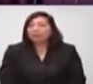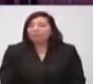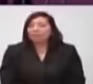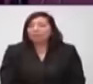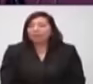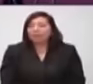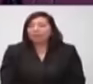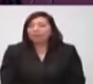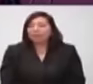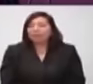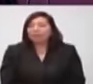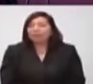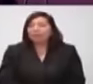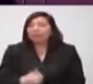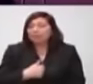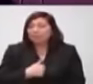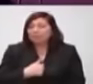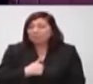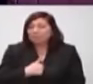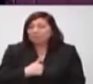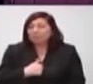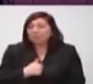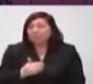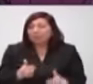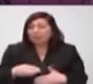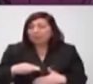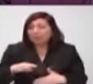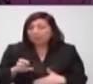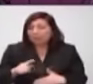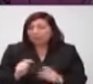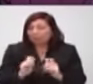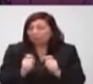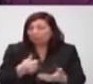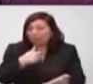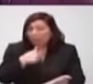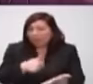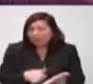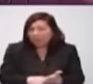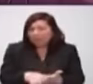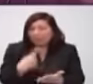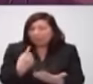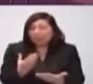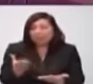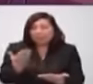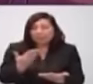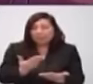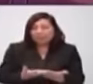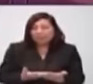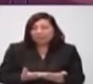increíble. La misma Caja Metropolitana de Lima fue quien extendió las cartas fianzas para que estos